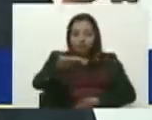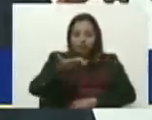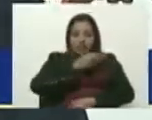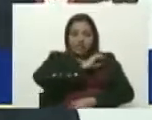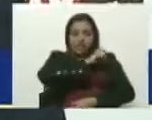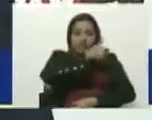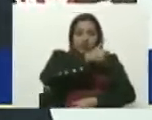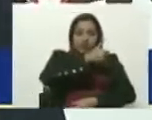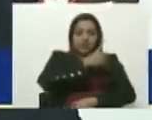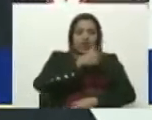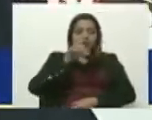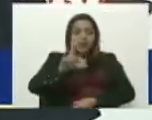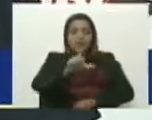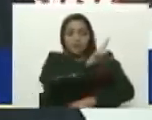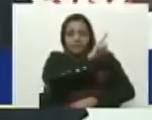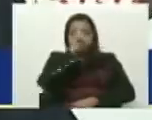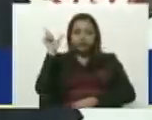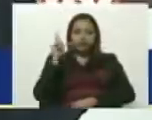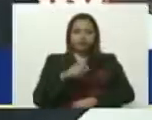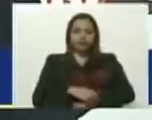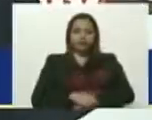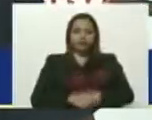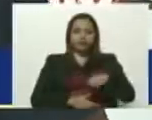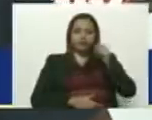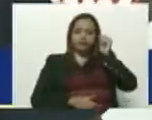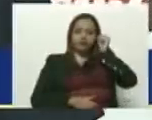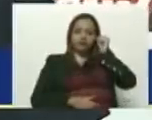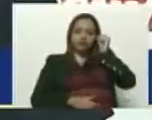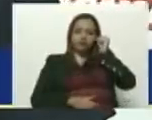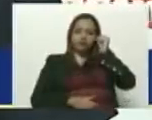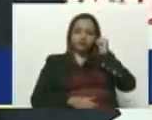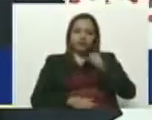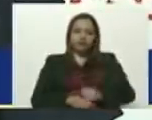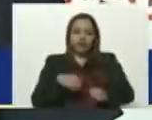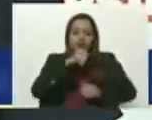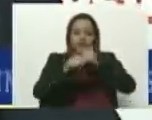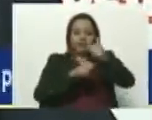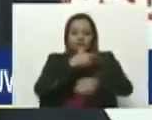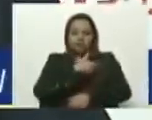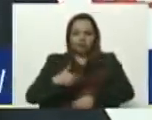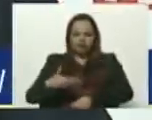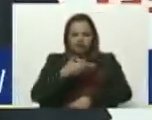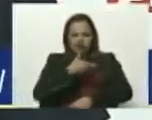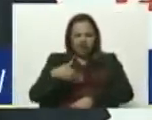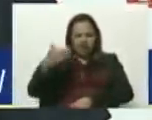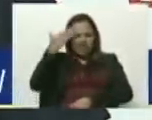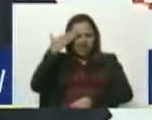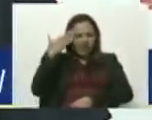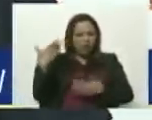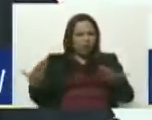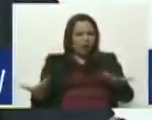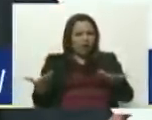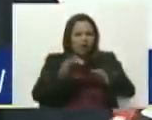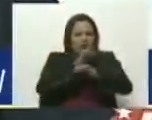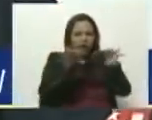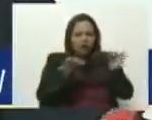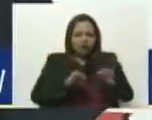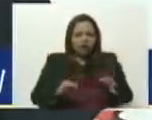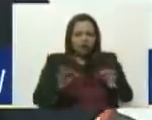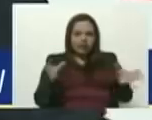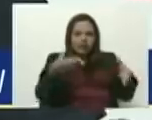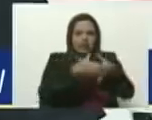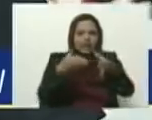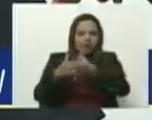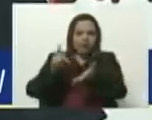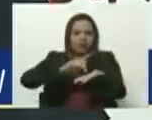partido socialista unido de venezuela vicepresidente quiero saber los mecanismos que están llevando a cabo los equipos